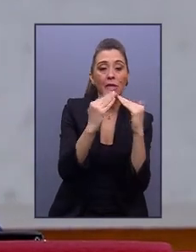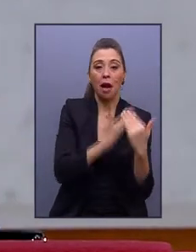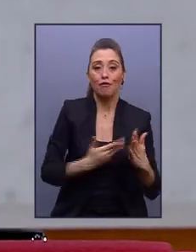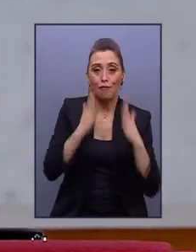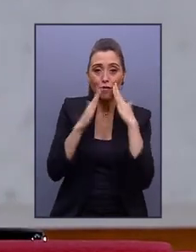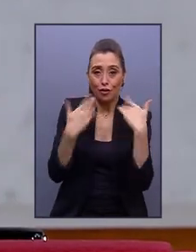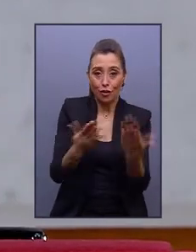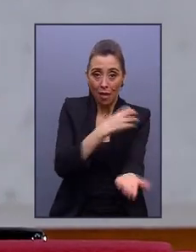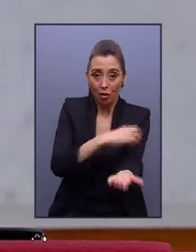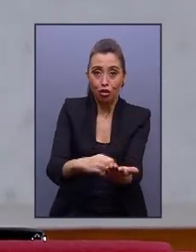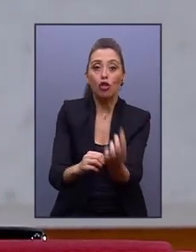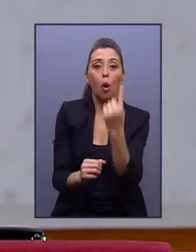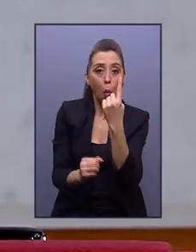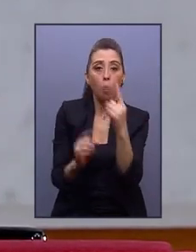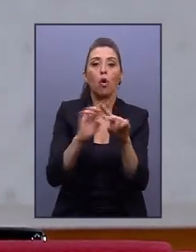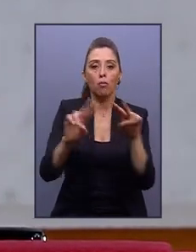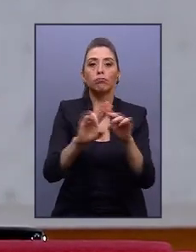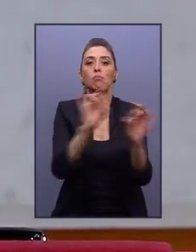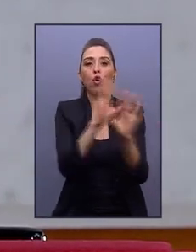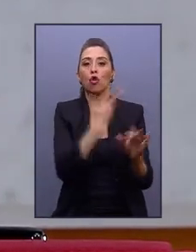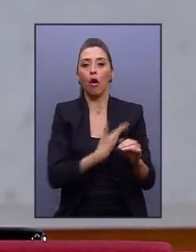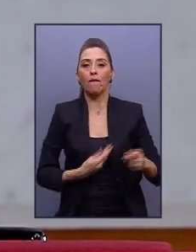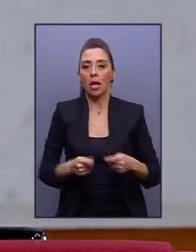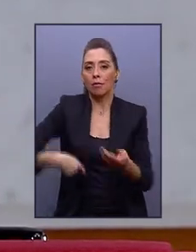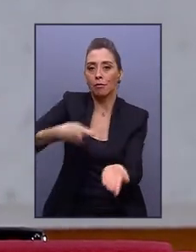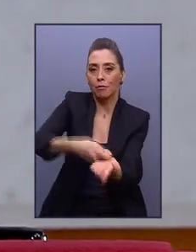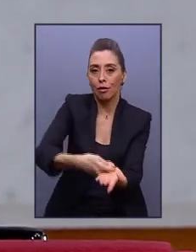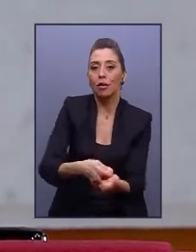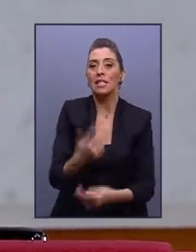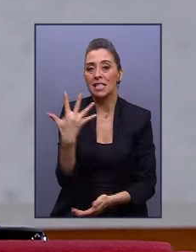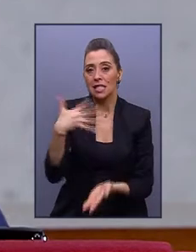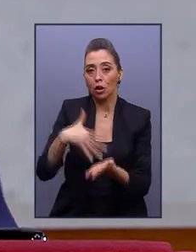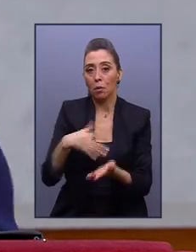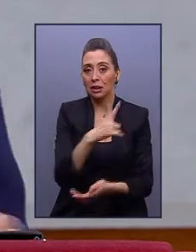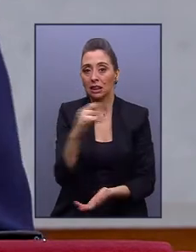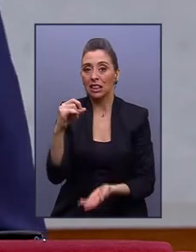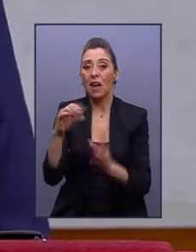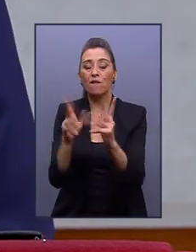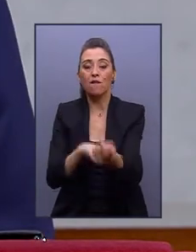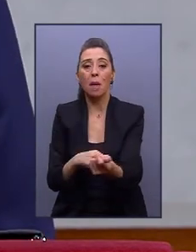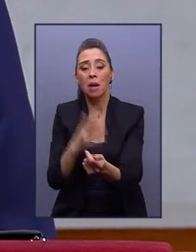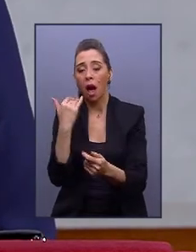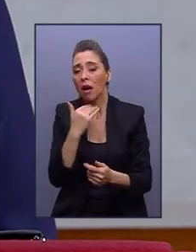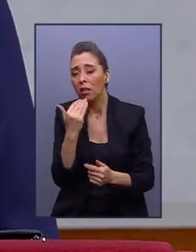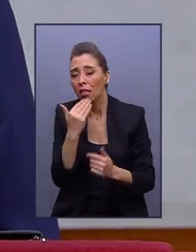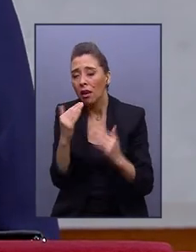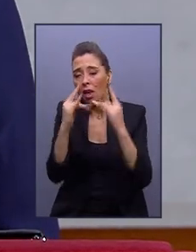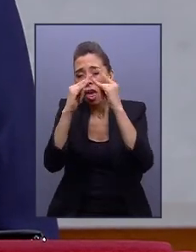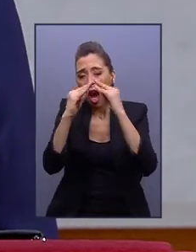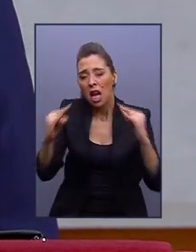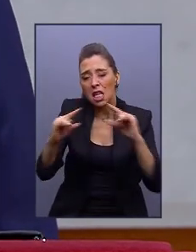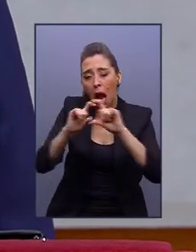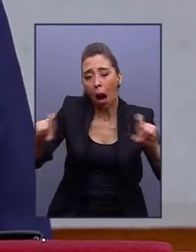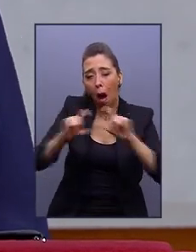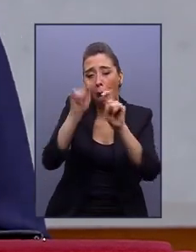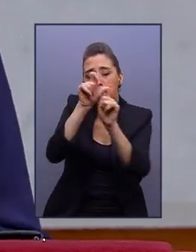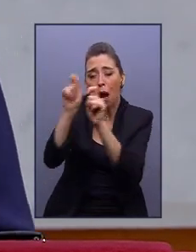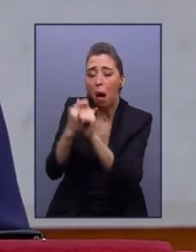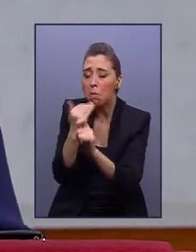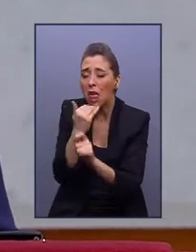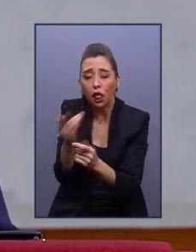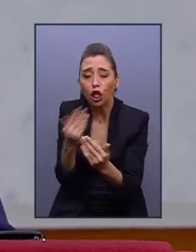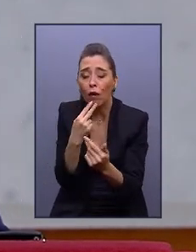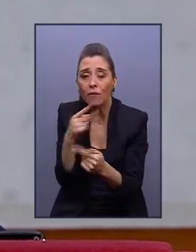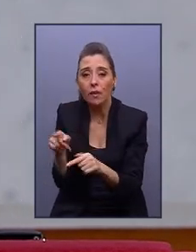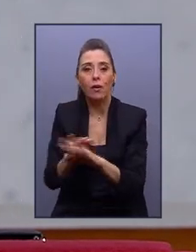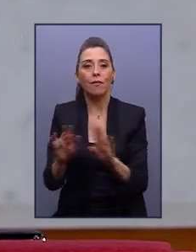sociales en todo el país. Y hoy, 5.100 familias han dejado la precariedad de los campamentos en que vivían porque